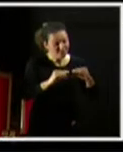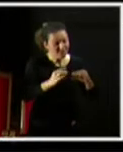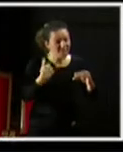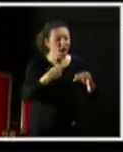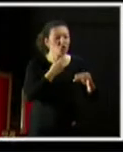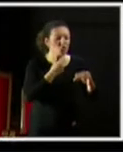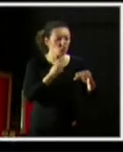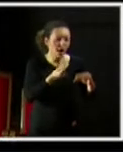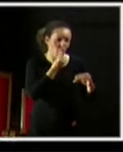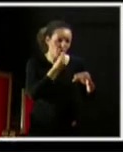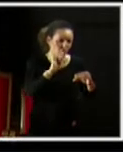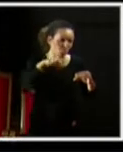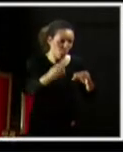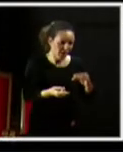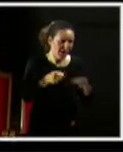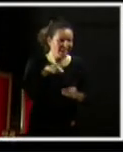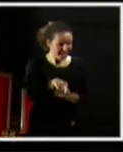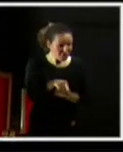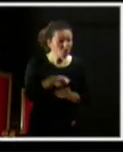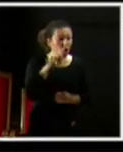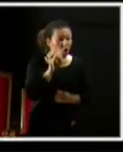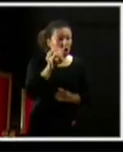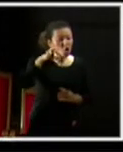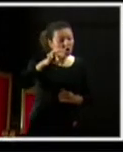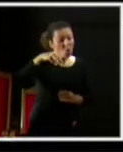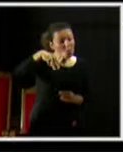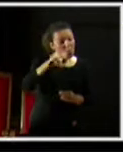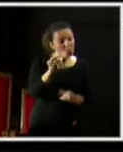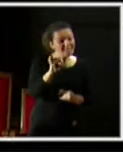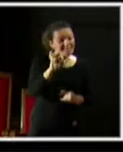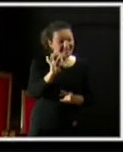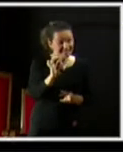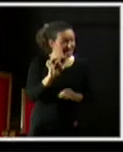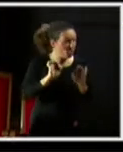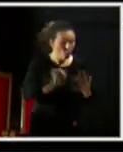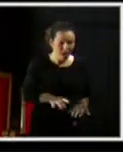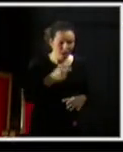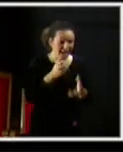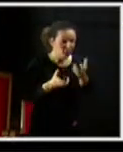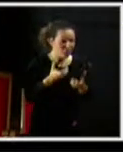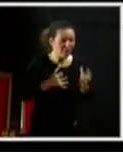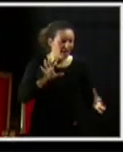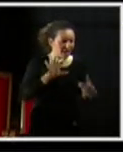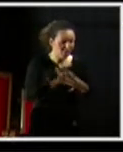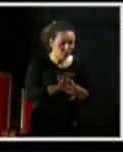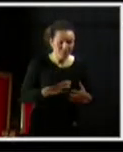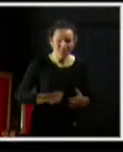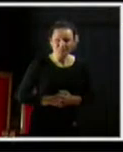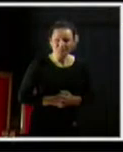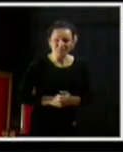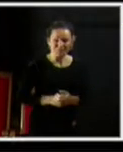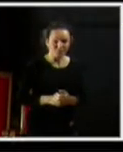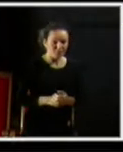dos ejemplos muy simples de la ósmosis al servicio de la alimentación y de la cocina como ejemplo de medio isotónica